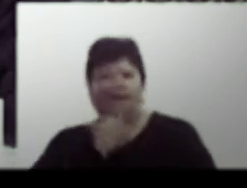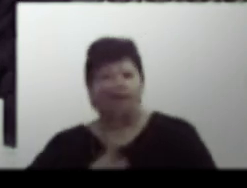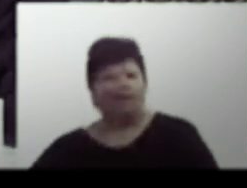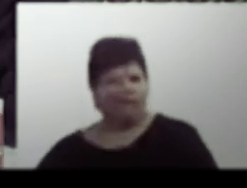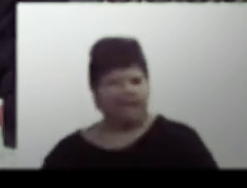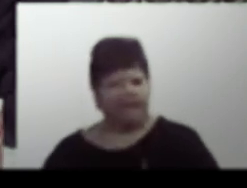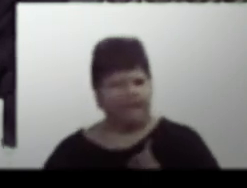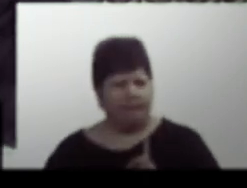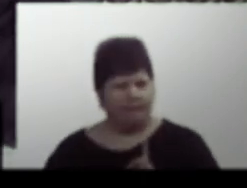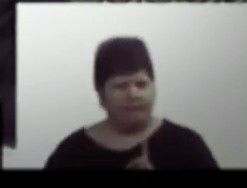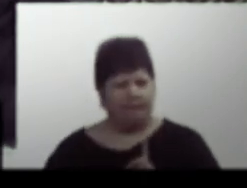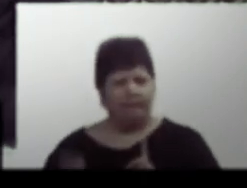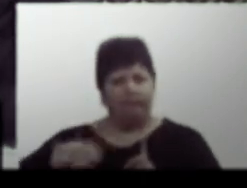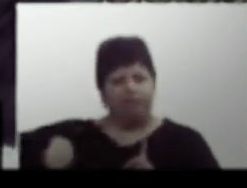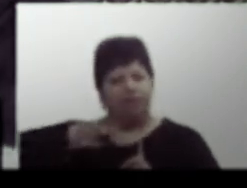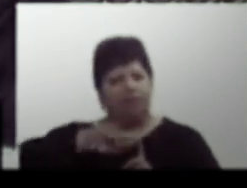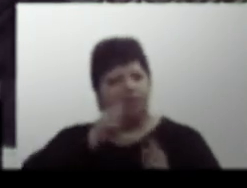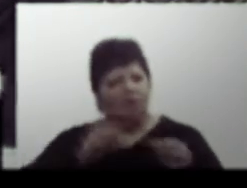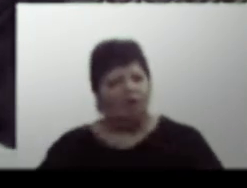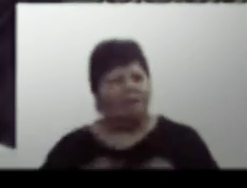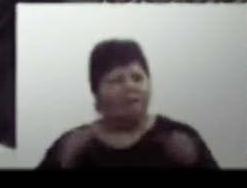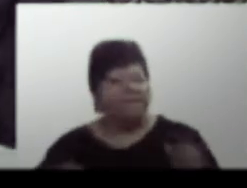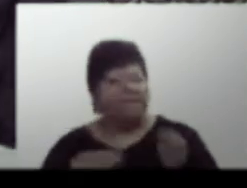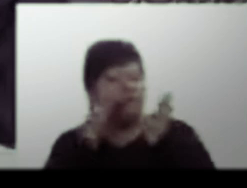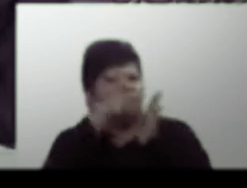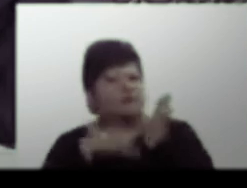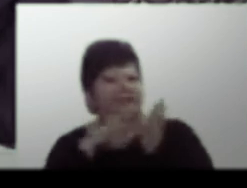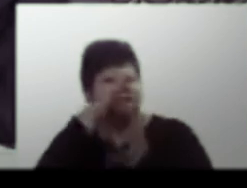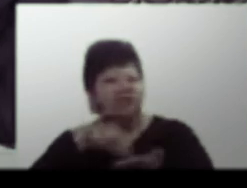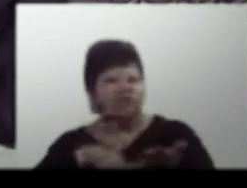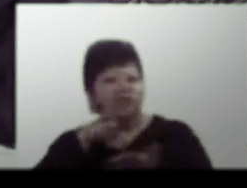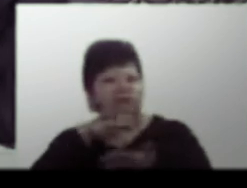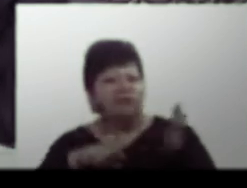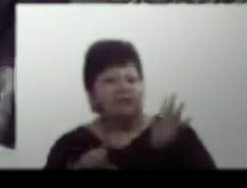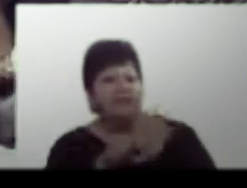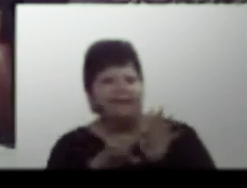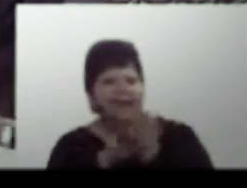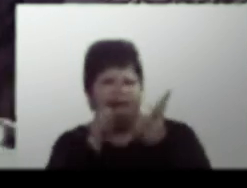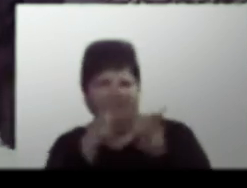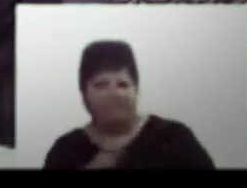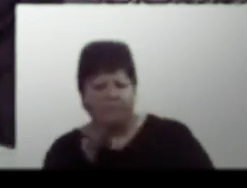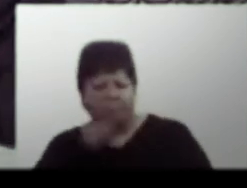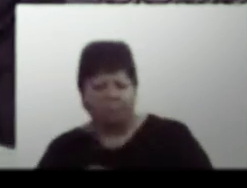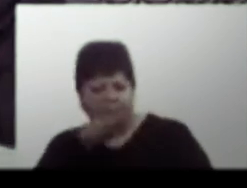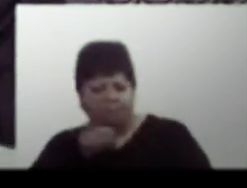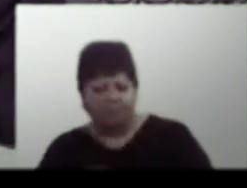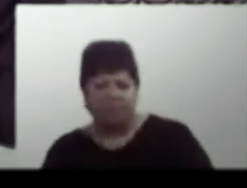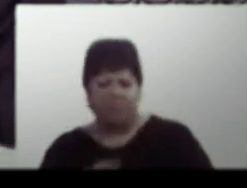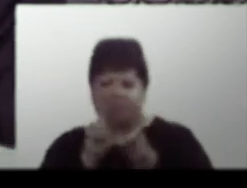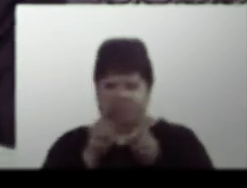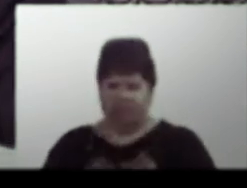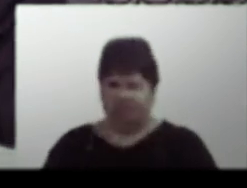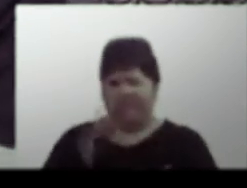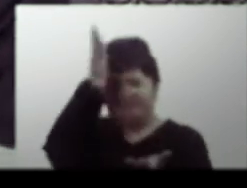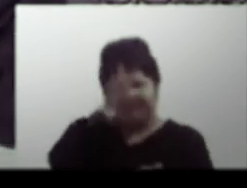Nosotros generamos los textos legales, generamos el ordenamiento jurídico, generamos los delitos y